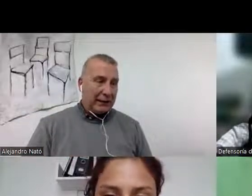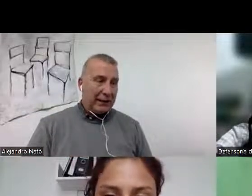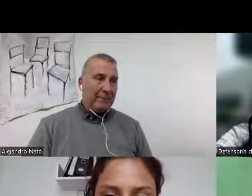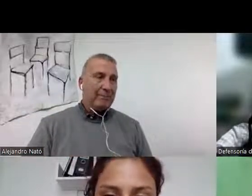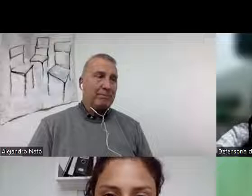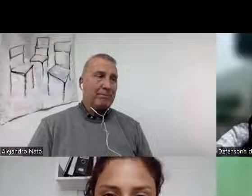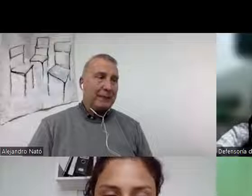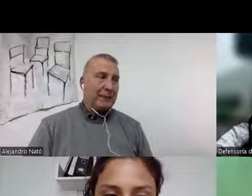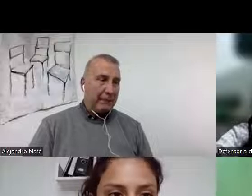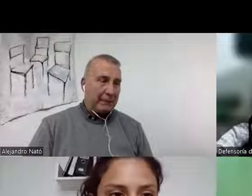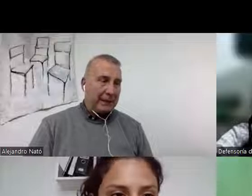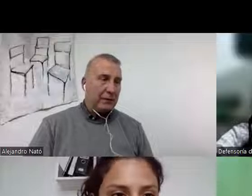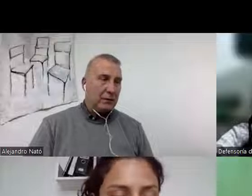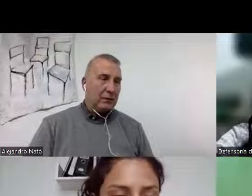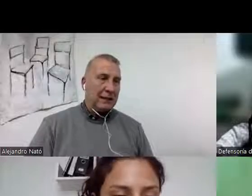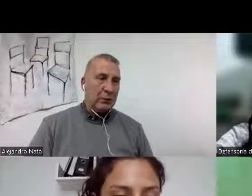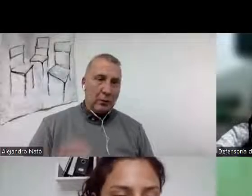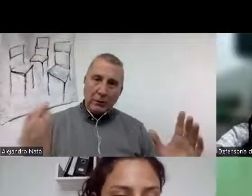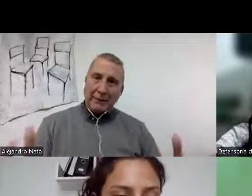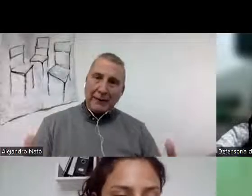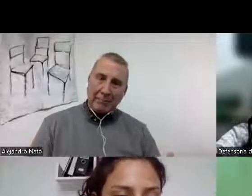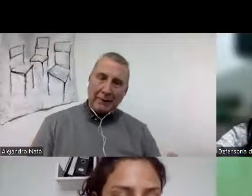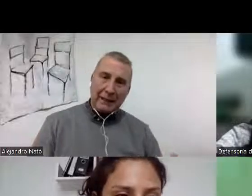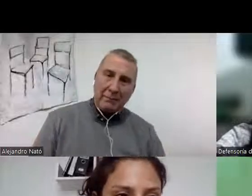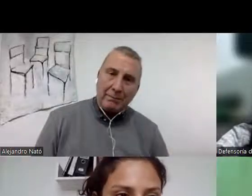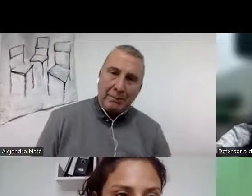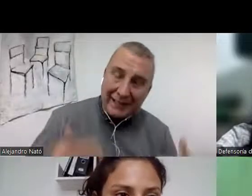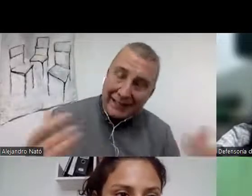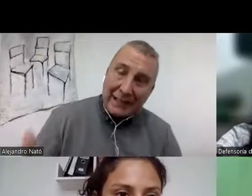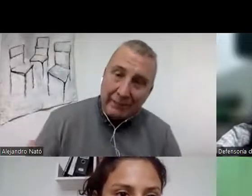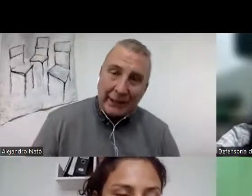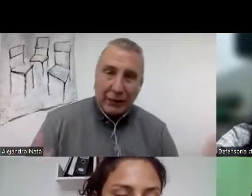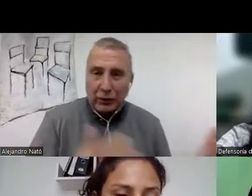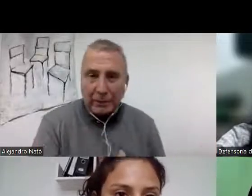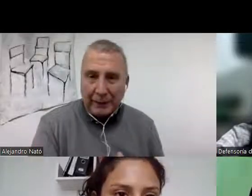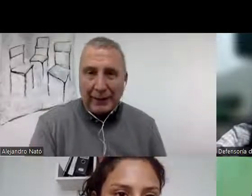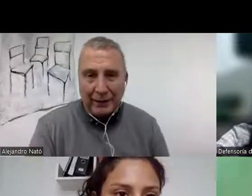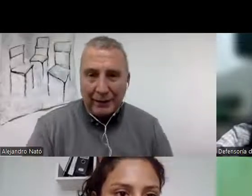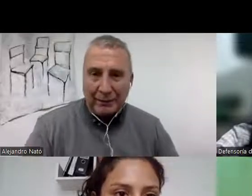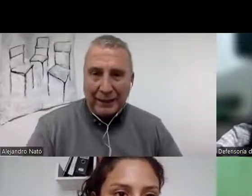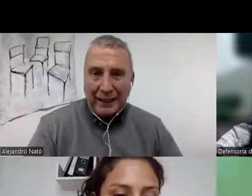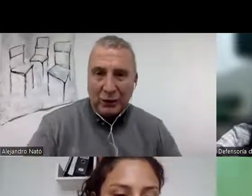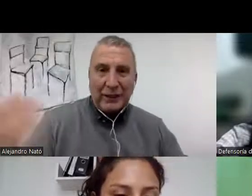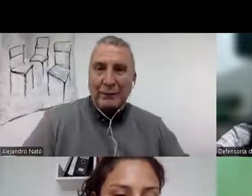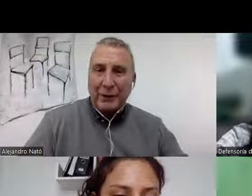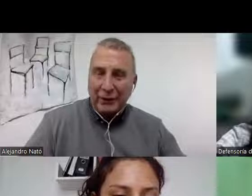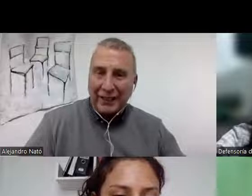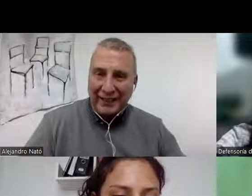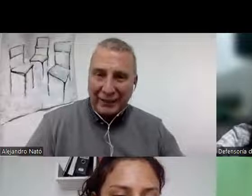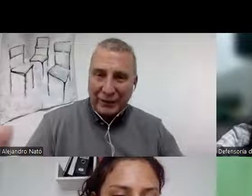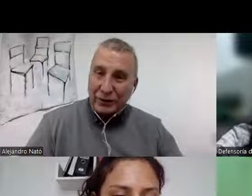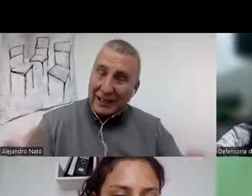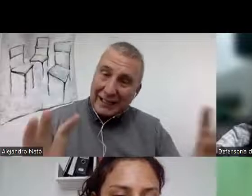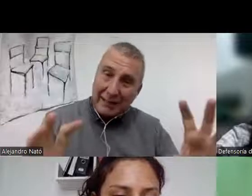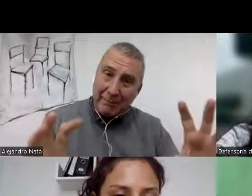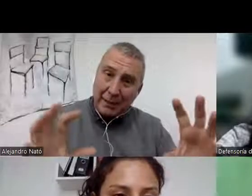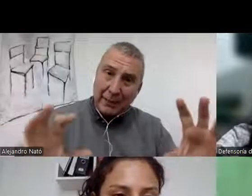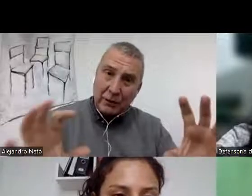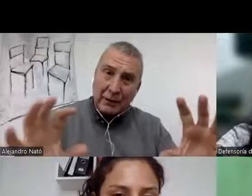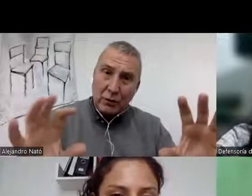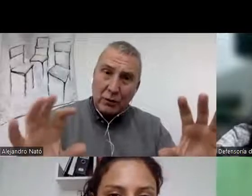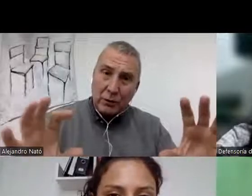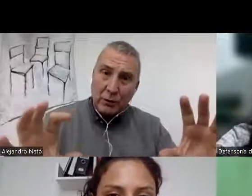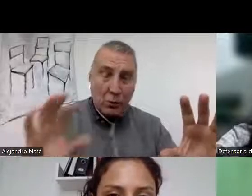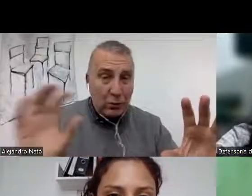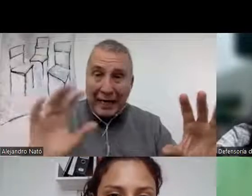cuando llegué me estaban esperando algunos para echarme y otros para acogerme con cariño. O sea, ya me